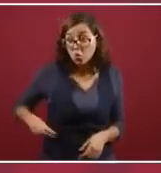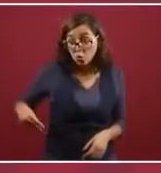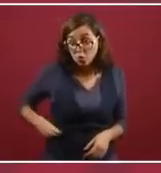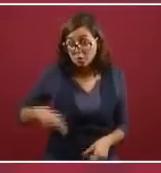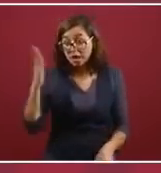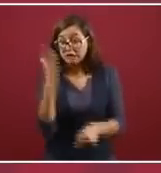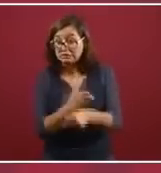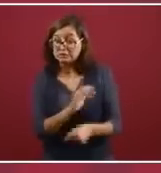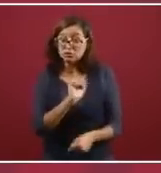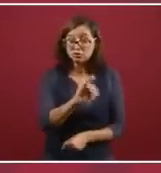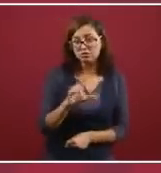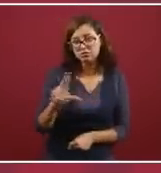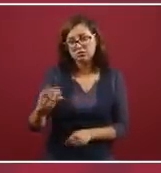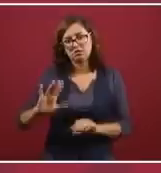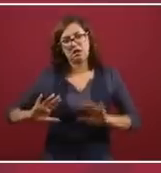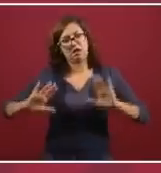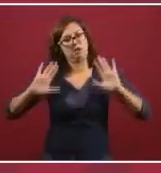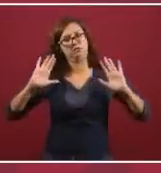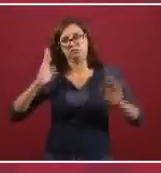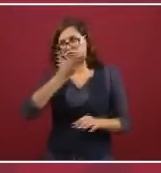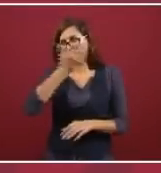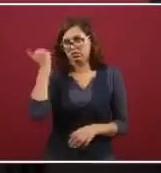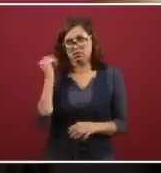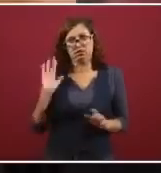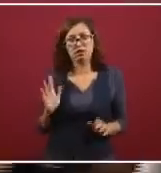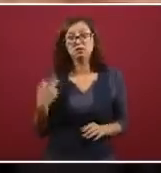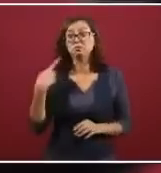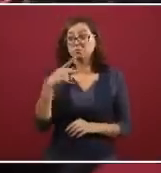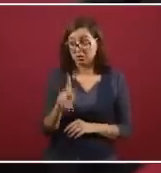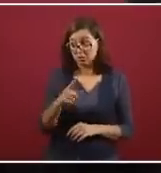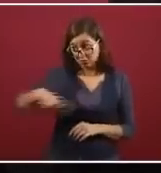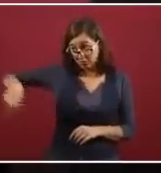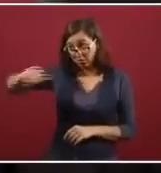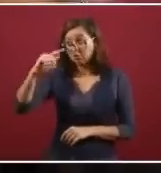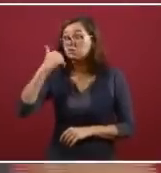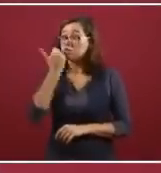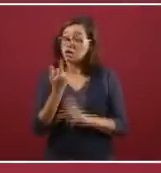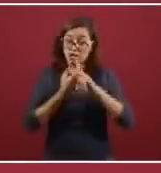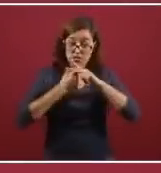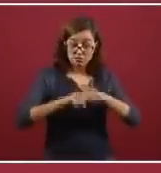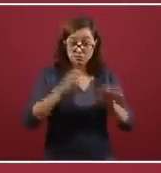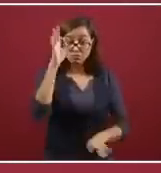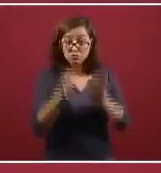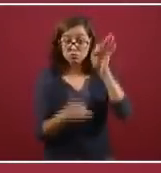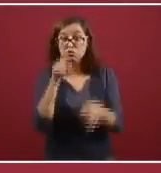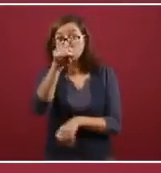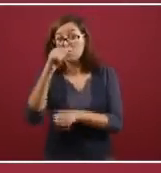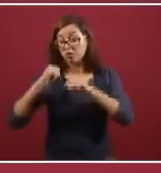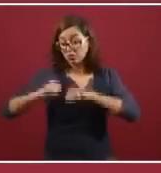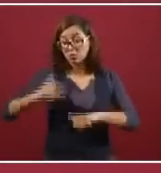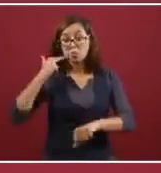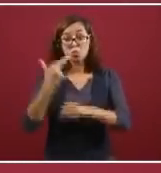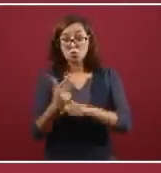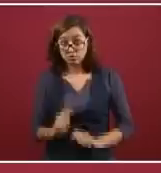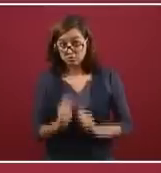se abran los procesos y que la autoridad competente investigue.